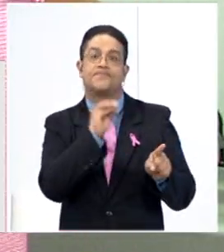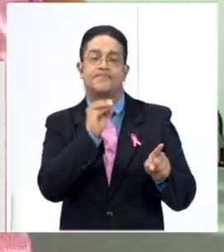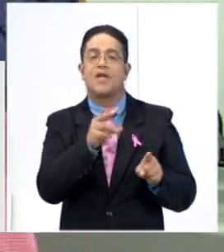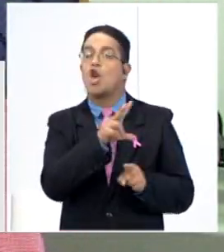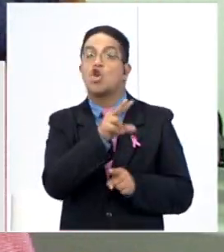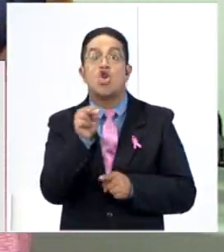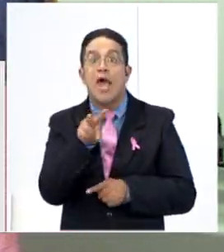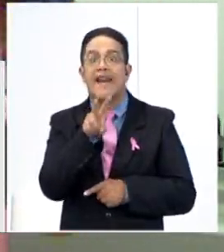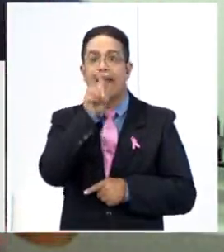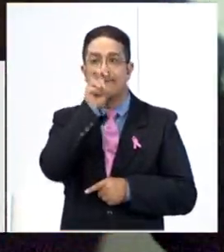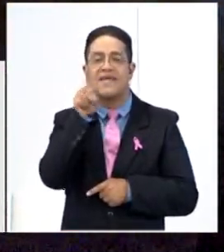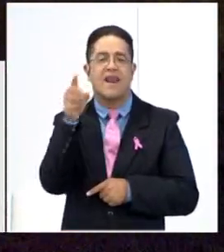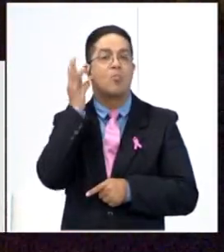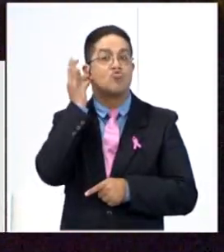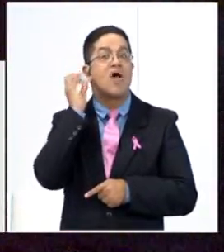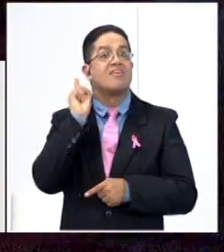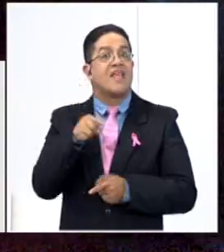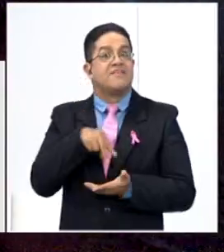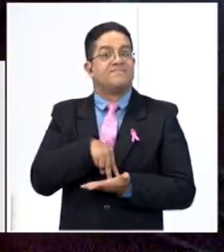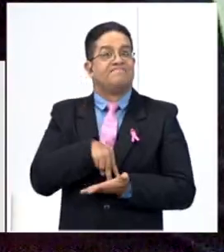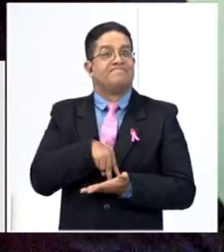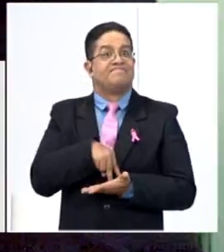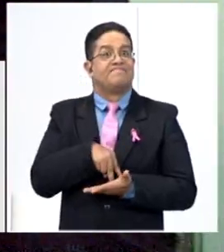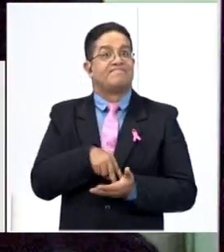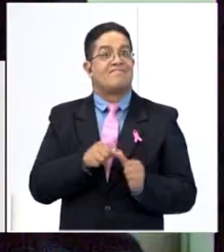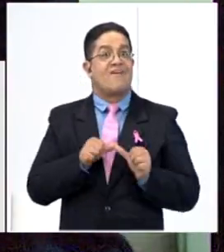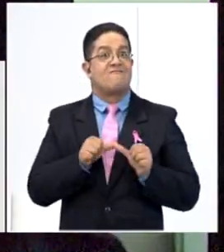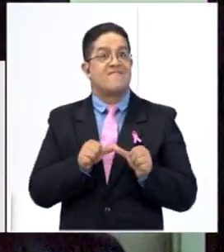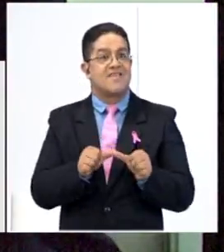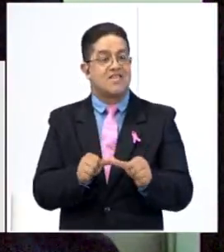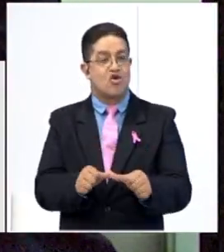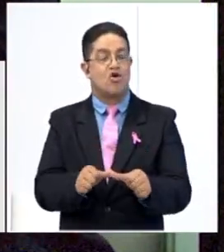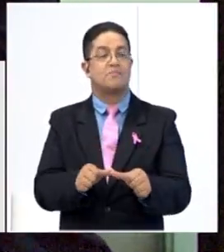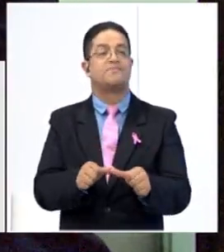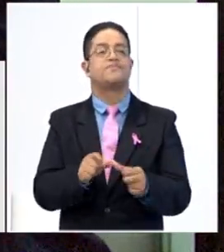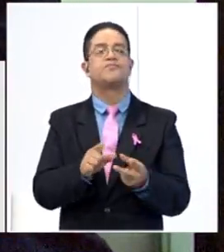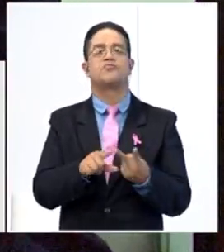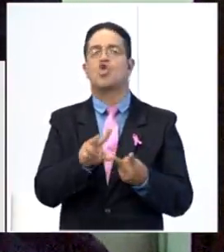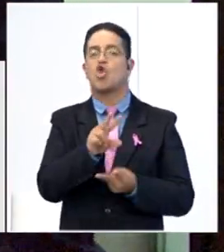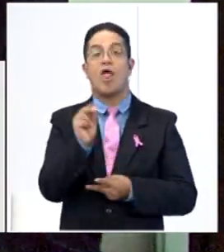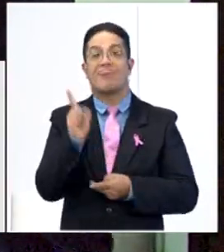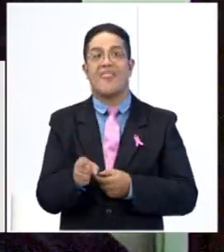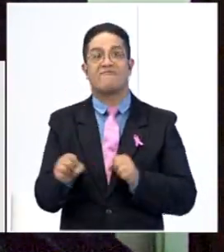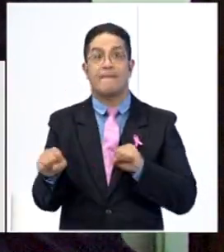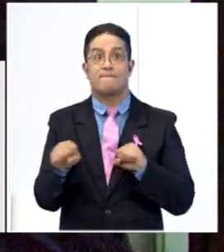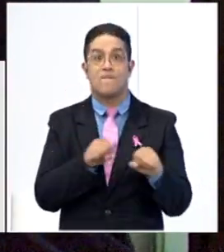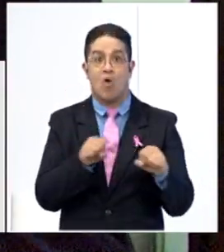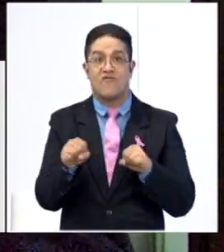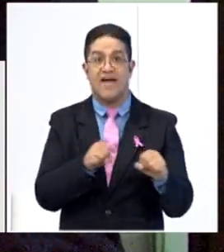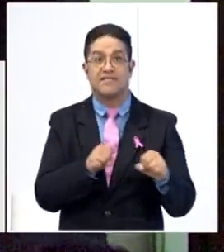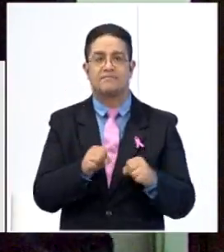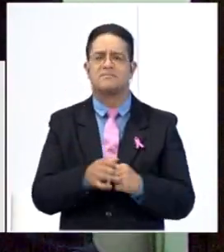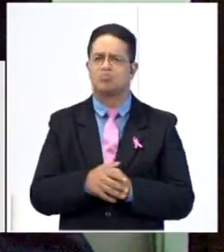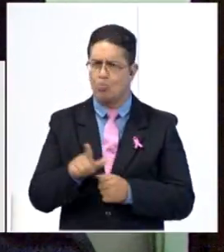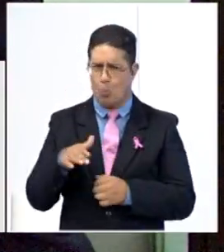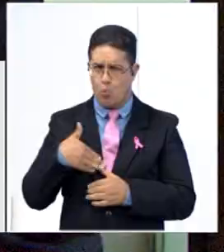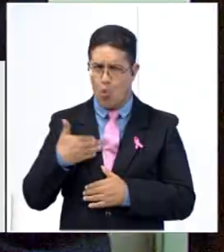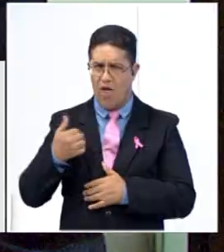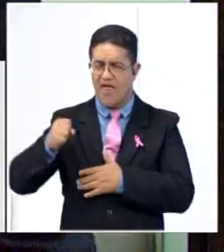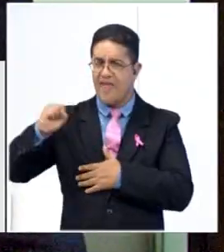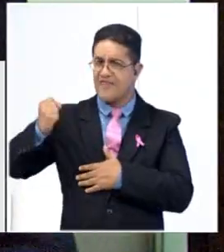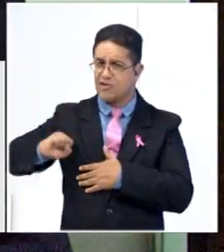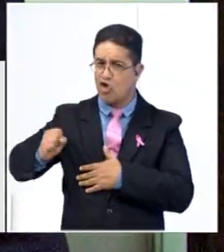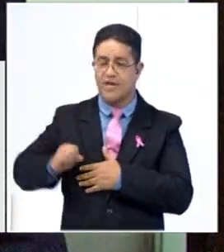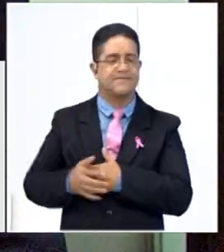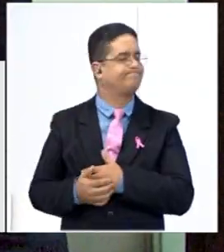que siempre van a estar recibiendo al momento de hacerse el estudio, no debe moverse. ¿Puedes venir con cremas, desodorantes